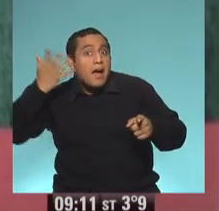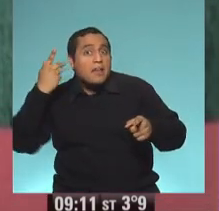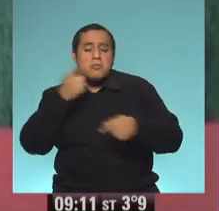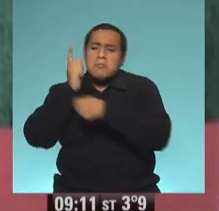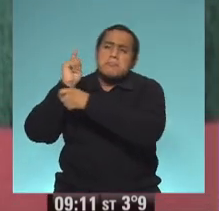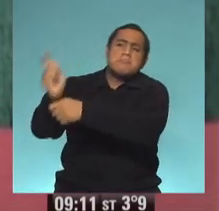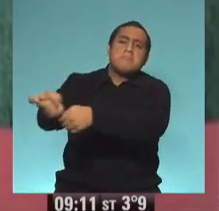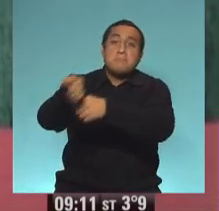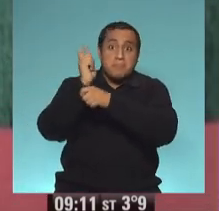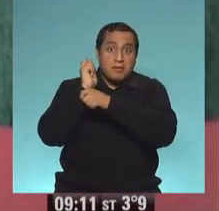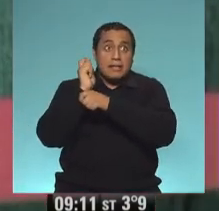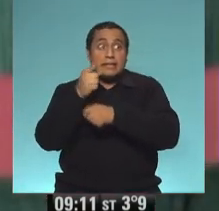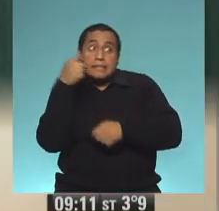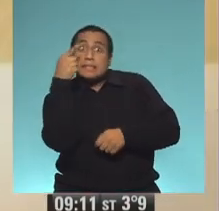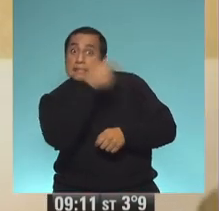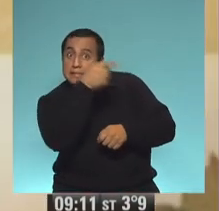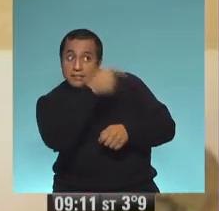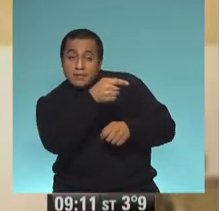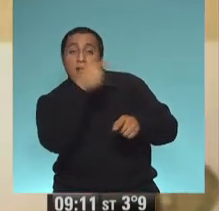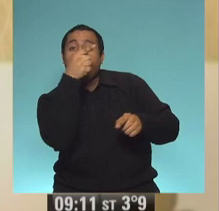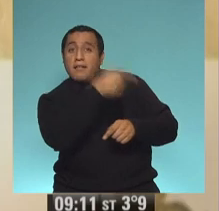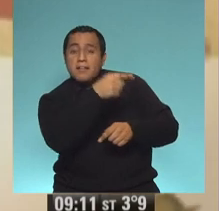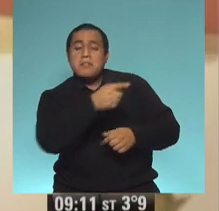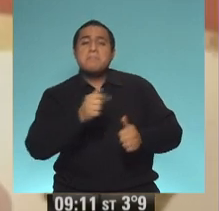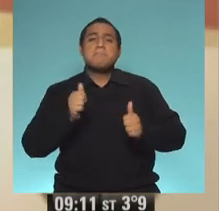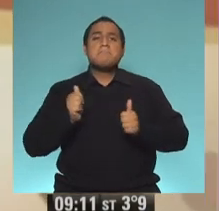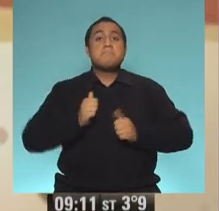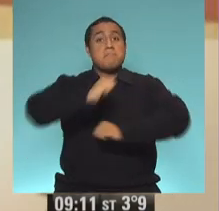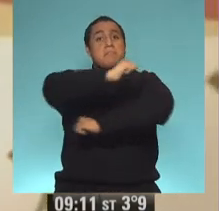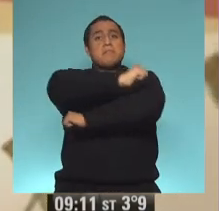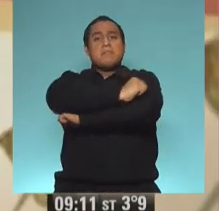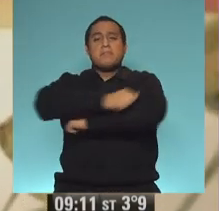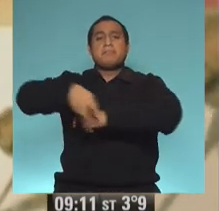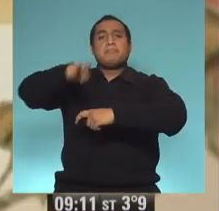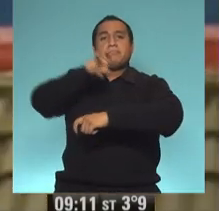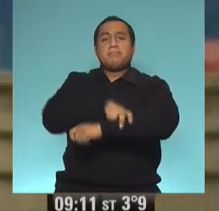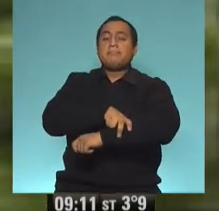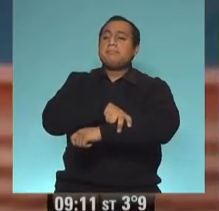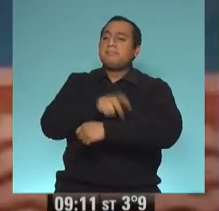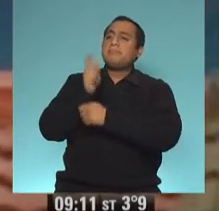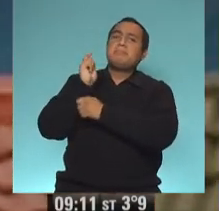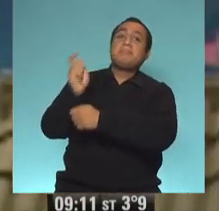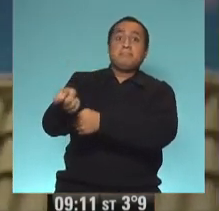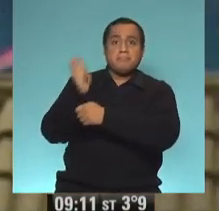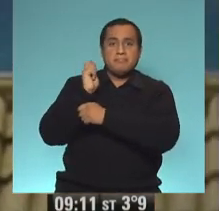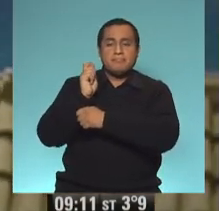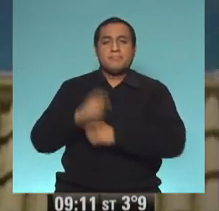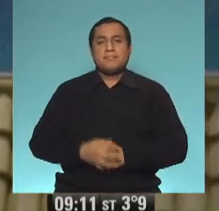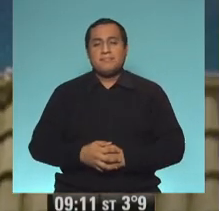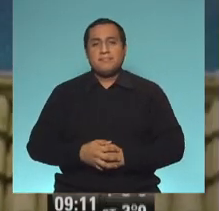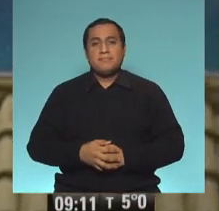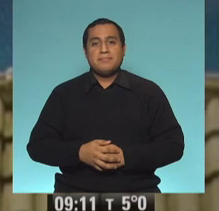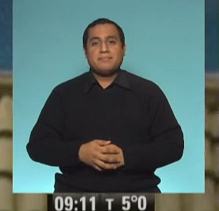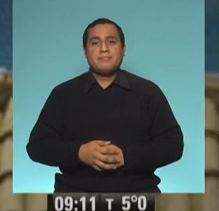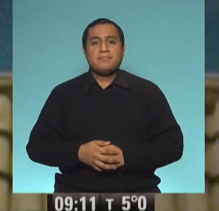pesa, allí, allí, sentado en su ventaní. El gato